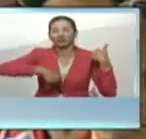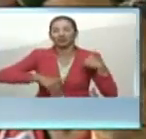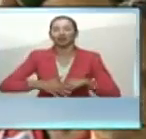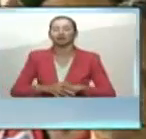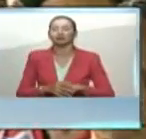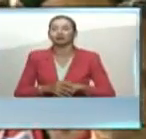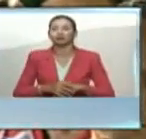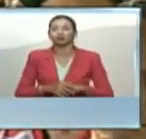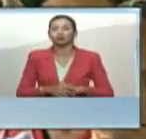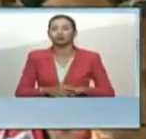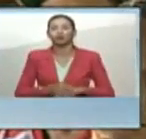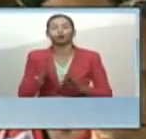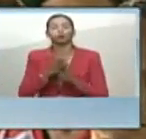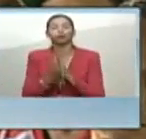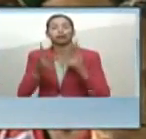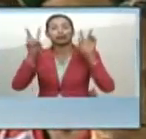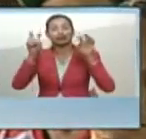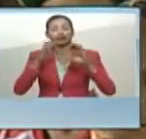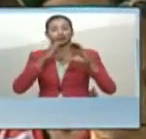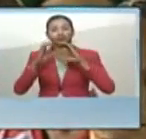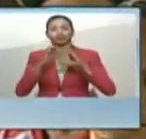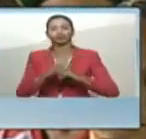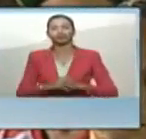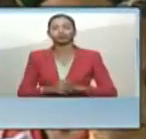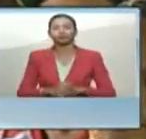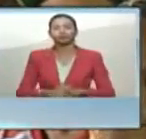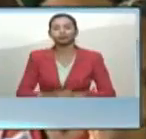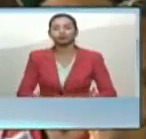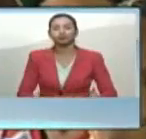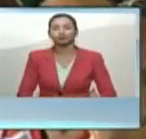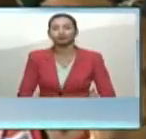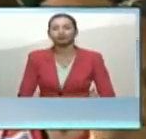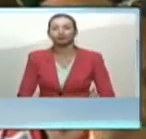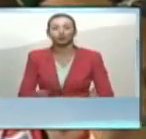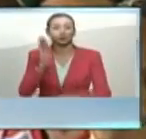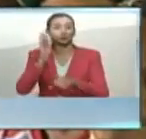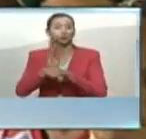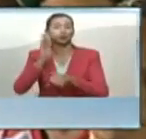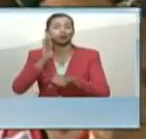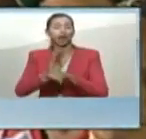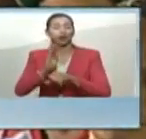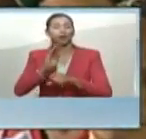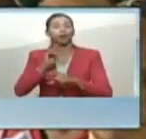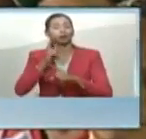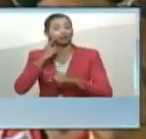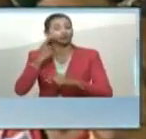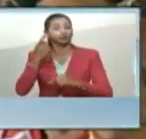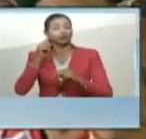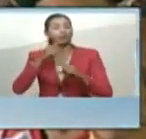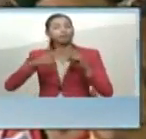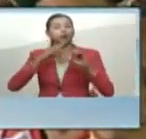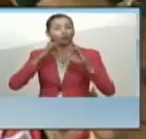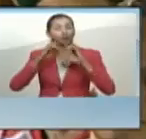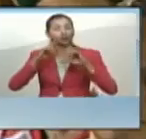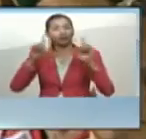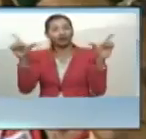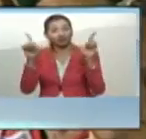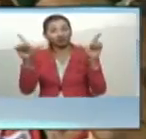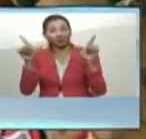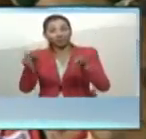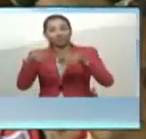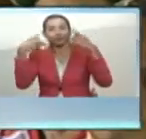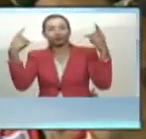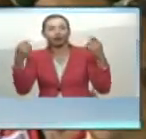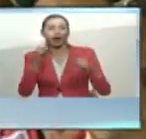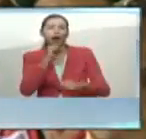cuanto al tema comunicativo, lo dijo Malcolm X, cuidado con los medios de comunicación, te harán amar al